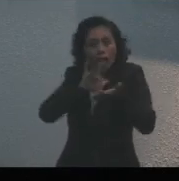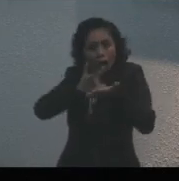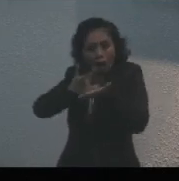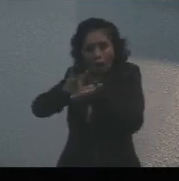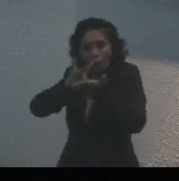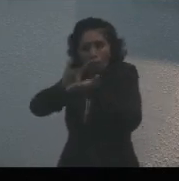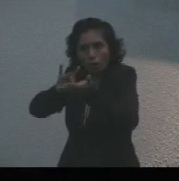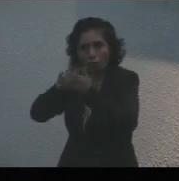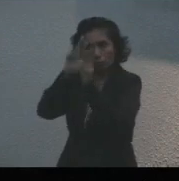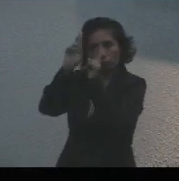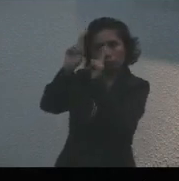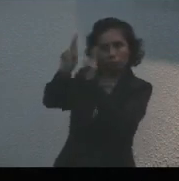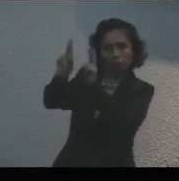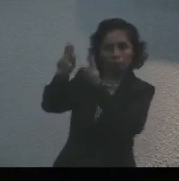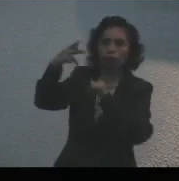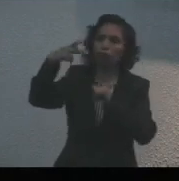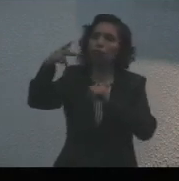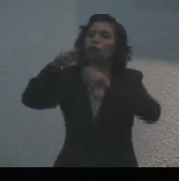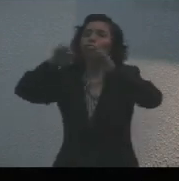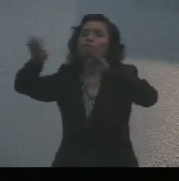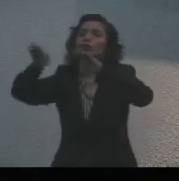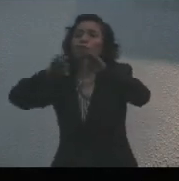y reconociendo su labor,